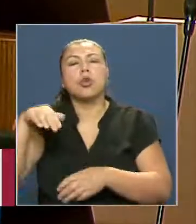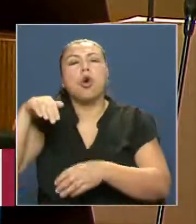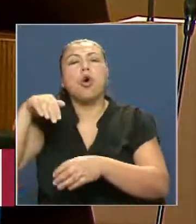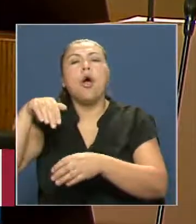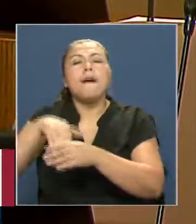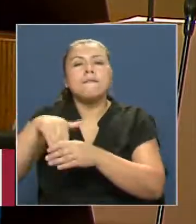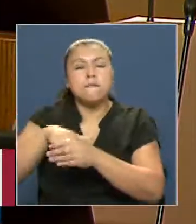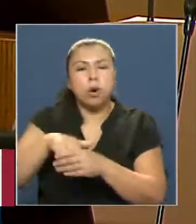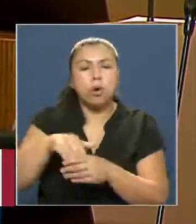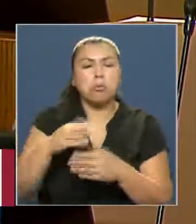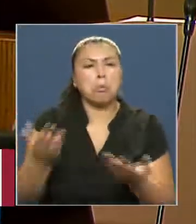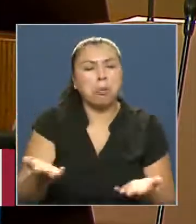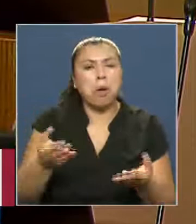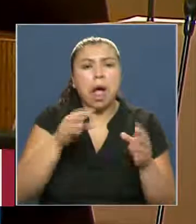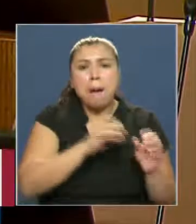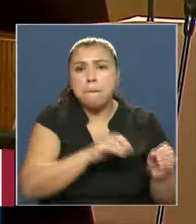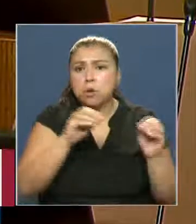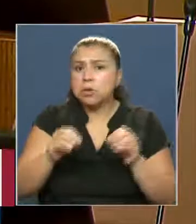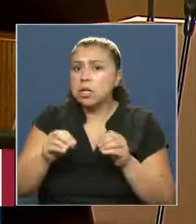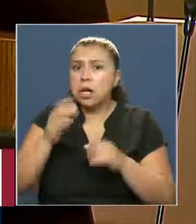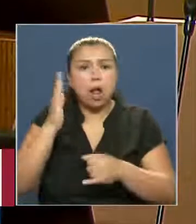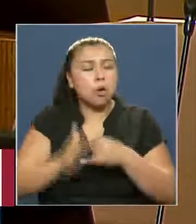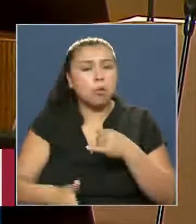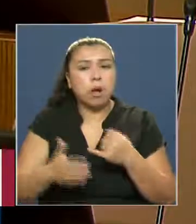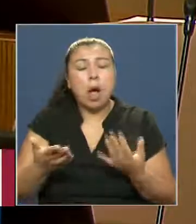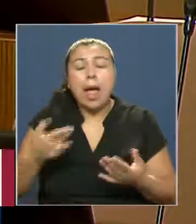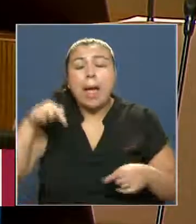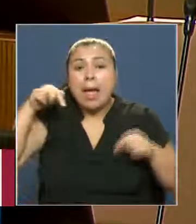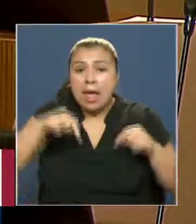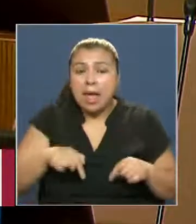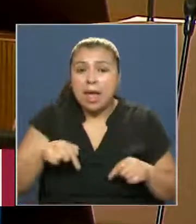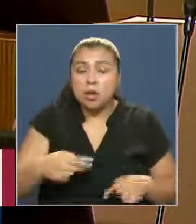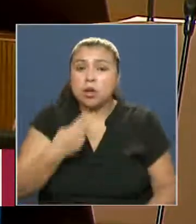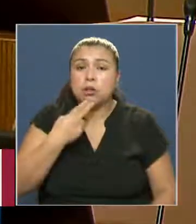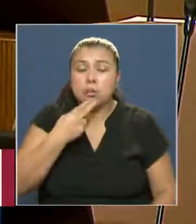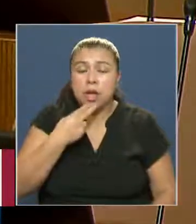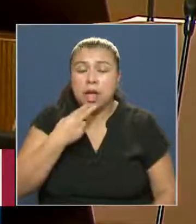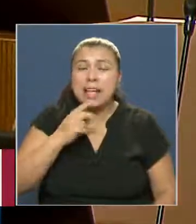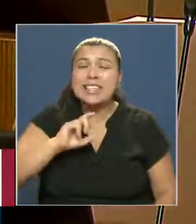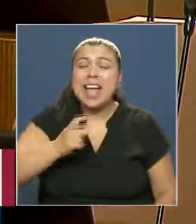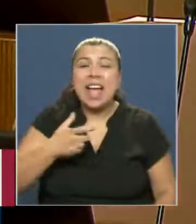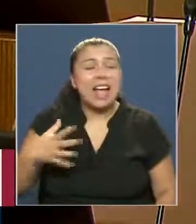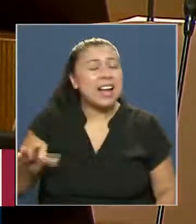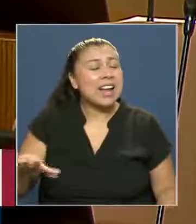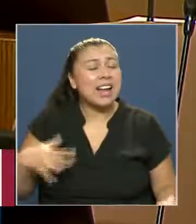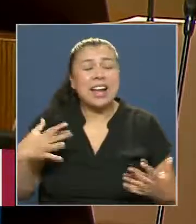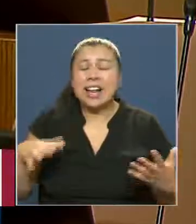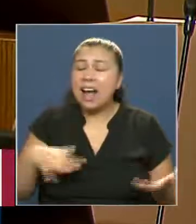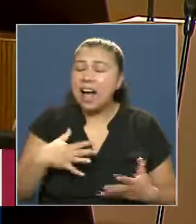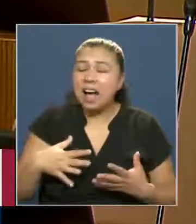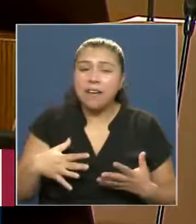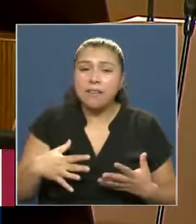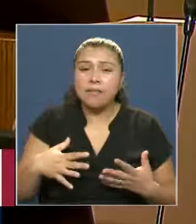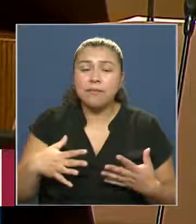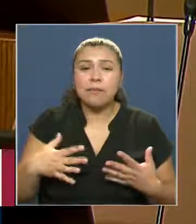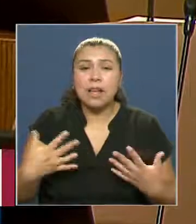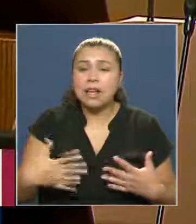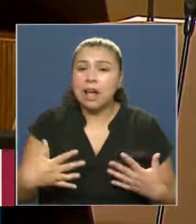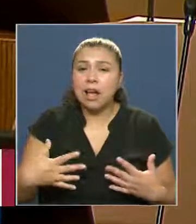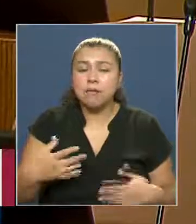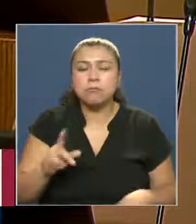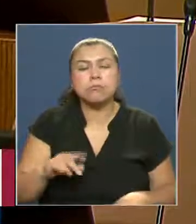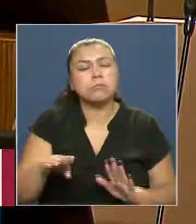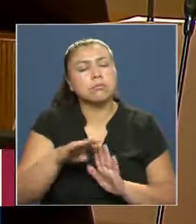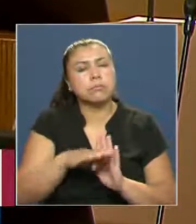tiempos adecuados, se tienen que postergar los plazos, pero esto es grave, presidenta, es gravísimo. Y si efectivamente no se siguen